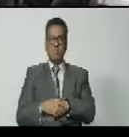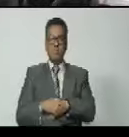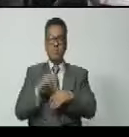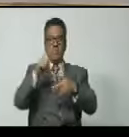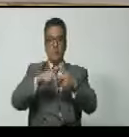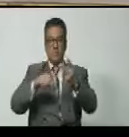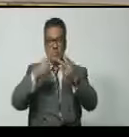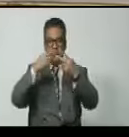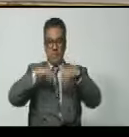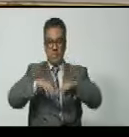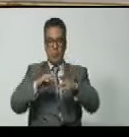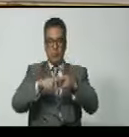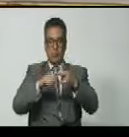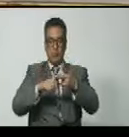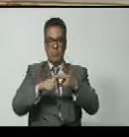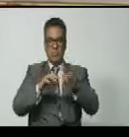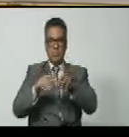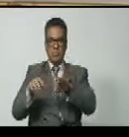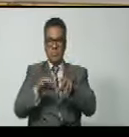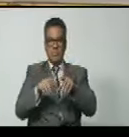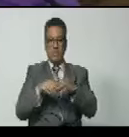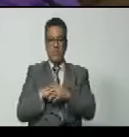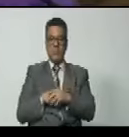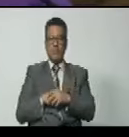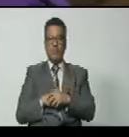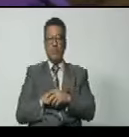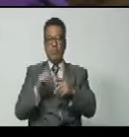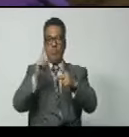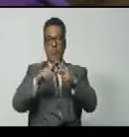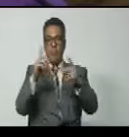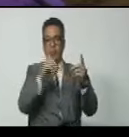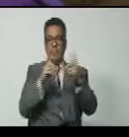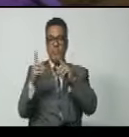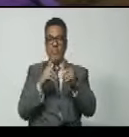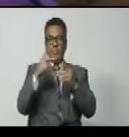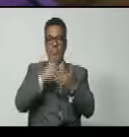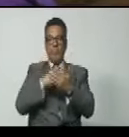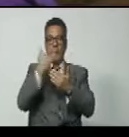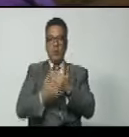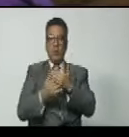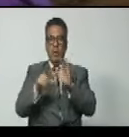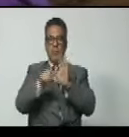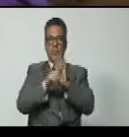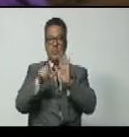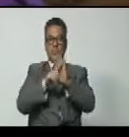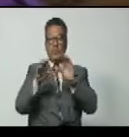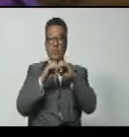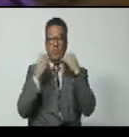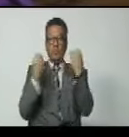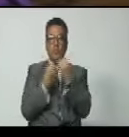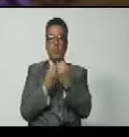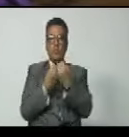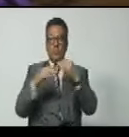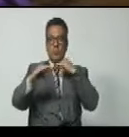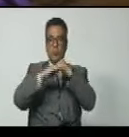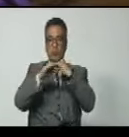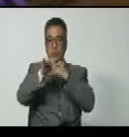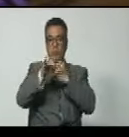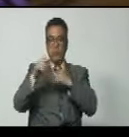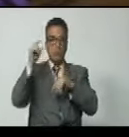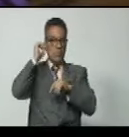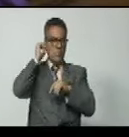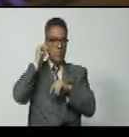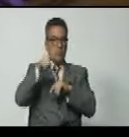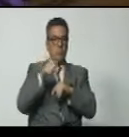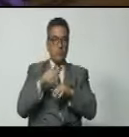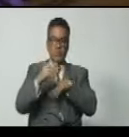Siguiente punto del orden del día, ciudadana secretaria. Primera discusión del proyecto de ley orgánica para la igualdad de las